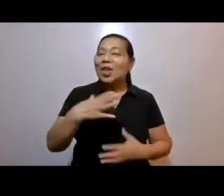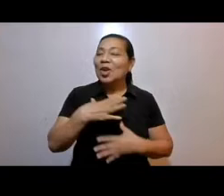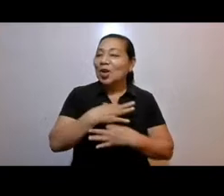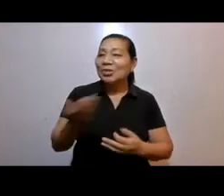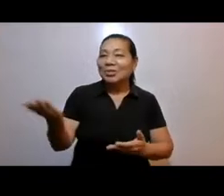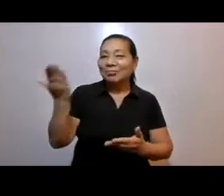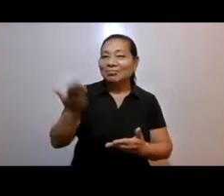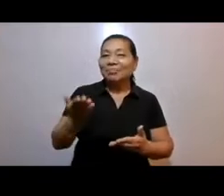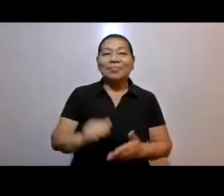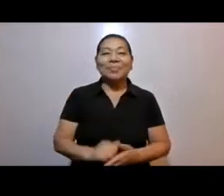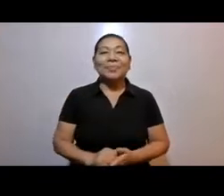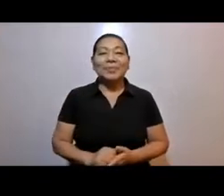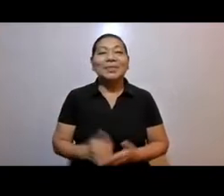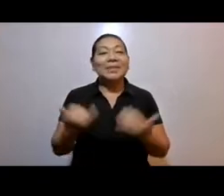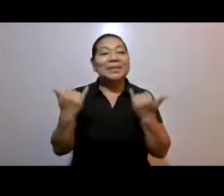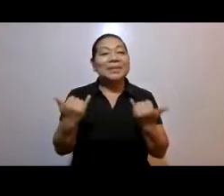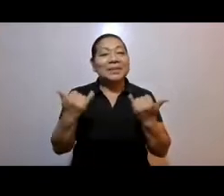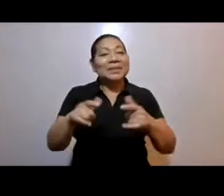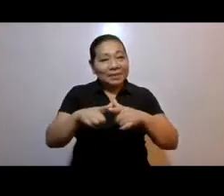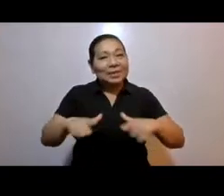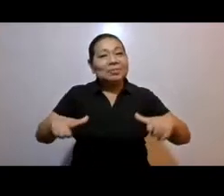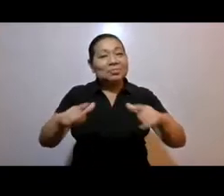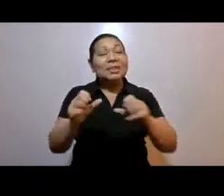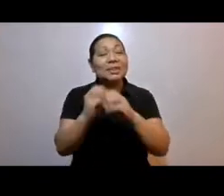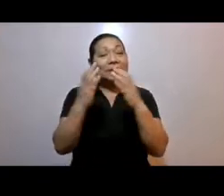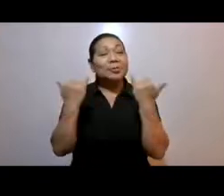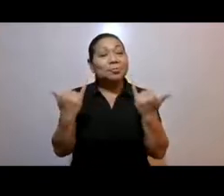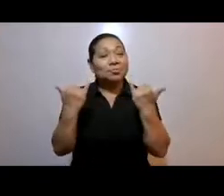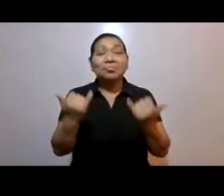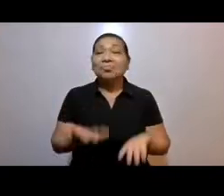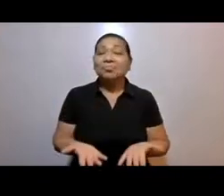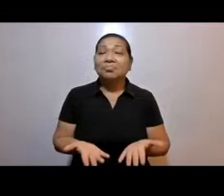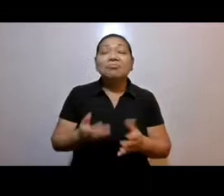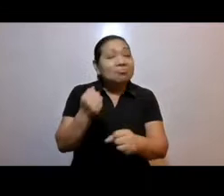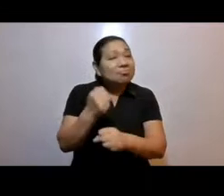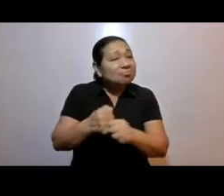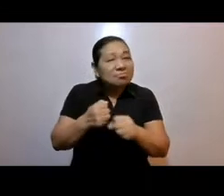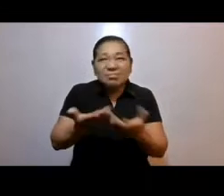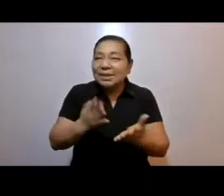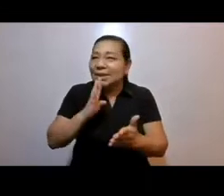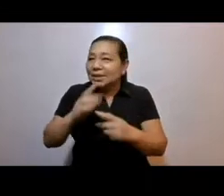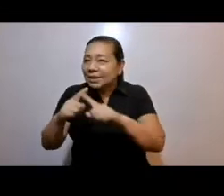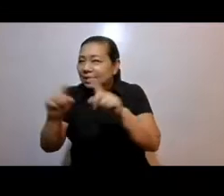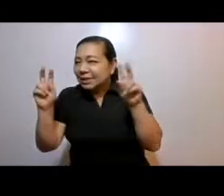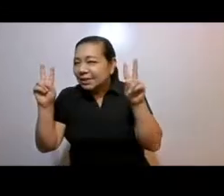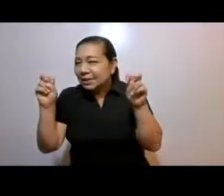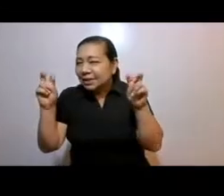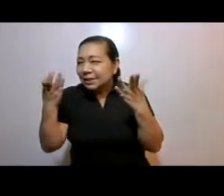estar contigo en este espacio. El día de hoy vamos a trabajar o a abordar un poco el tema